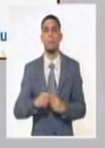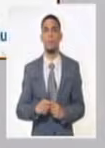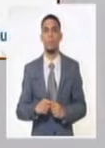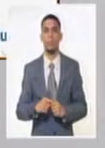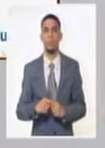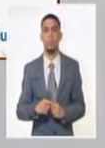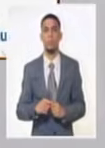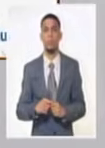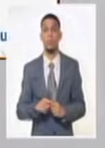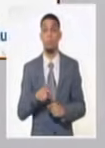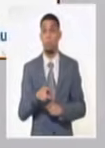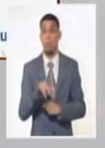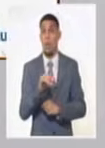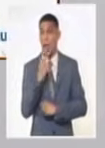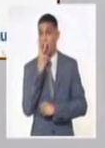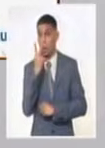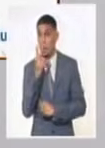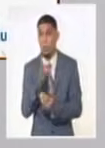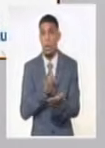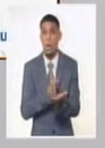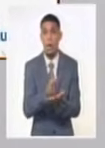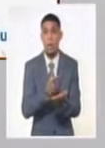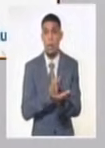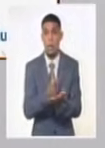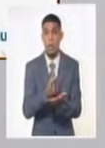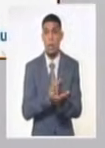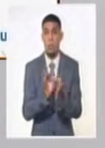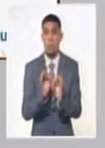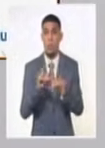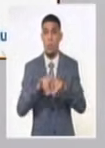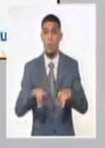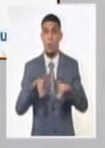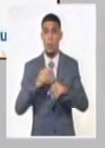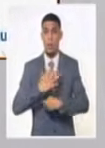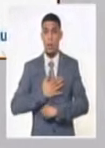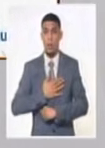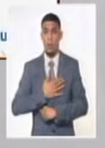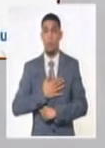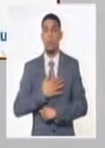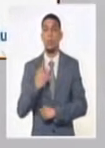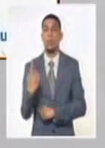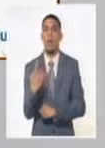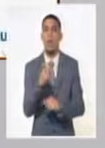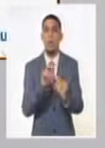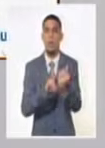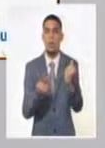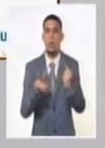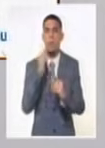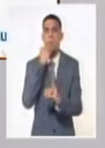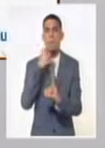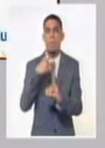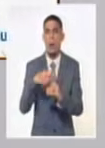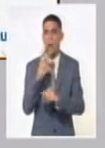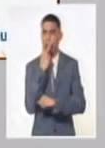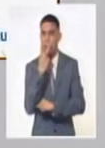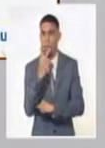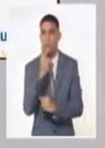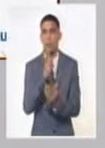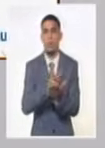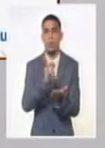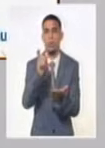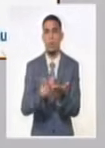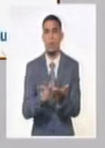la atención a las carreras locales de las universidades que radican en la provincia hasta la atención a los estudiantes de